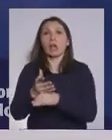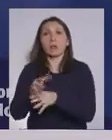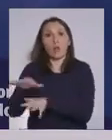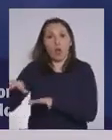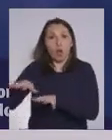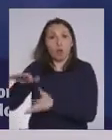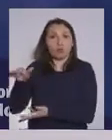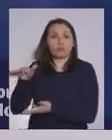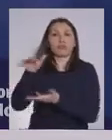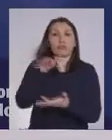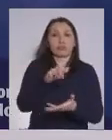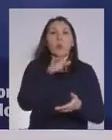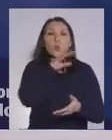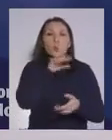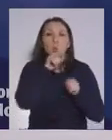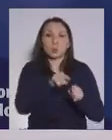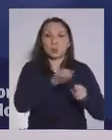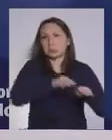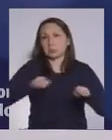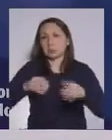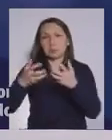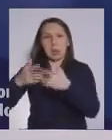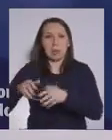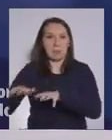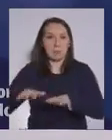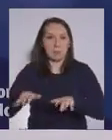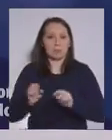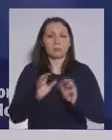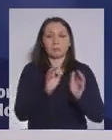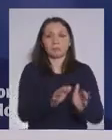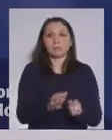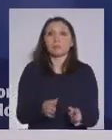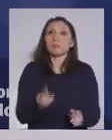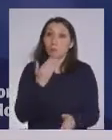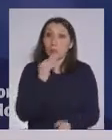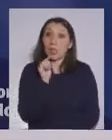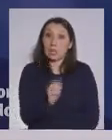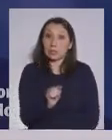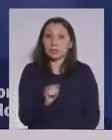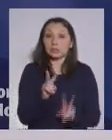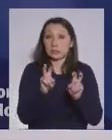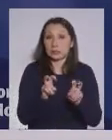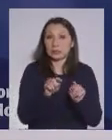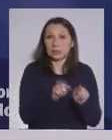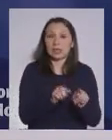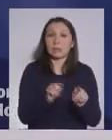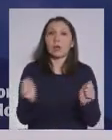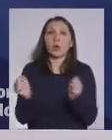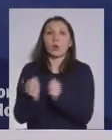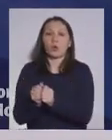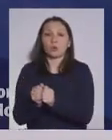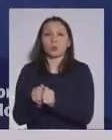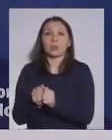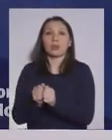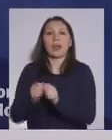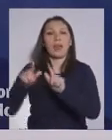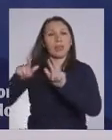obviamente utilizar este equipamiento en conjunto con eso a través de la el